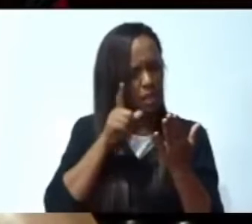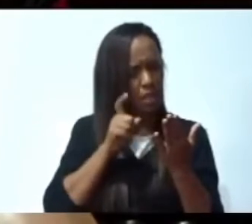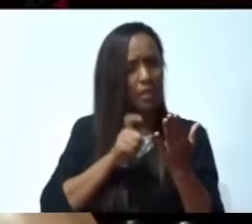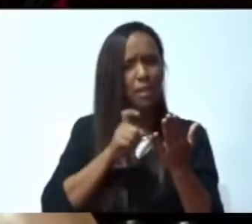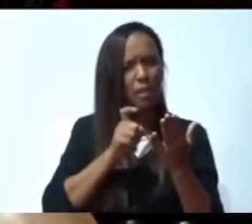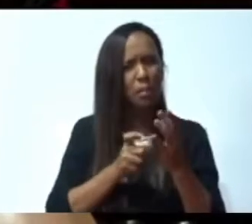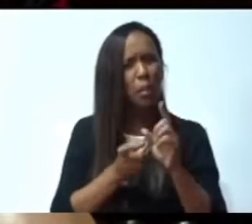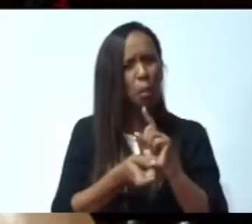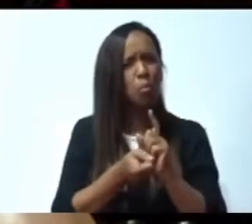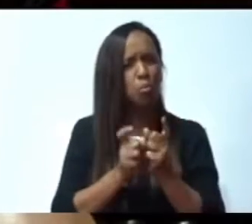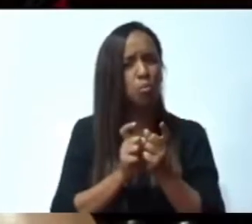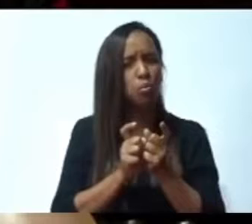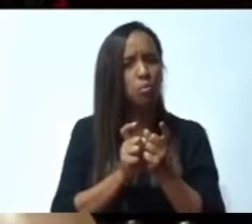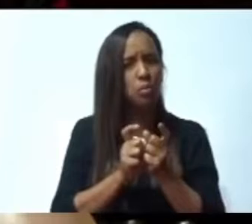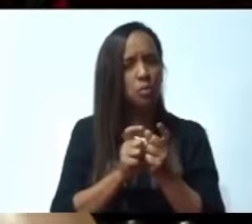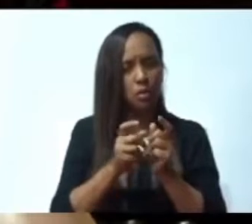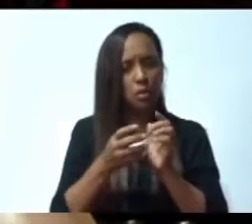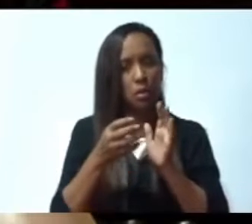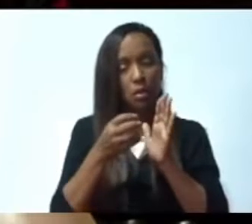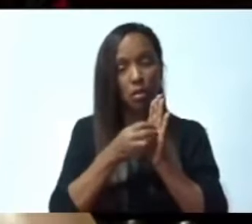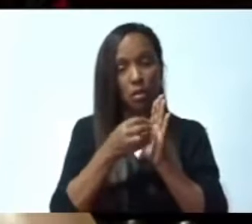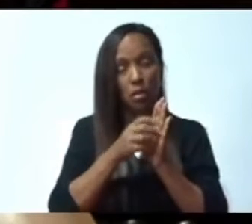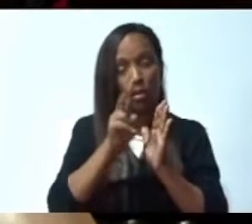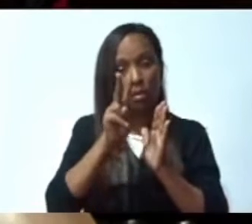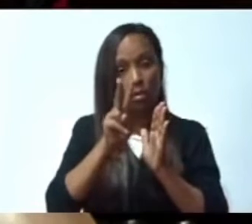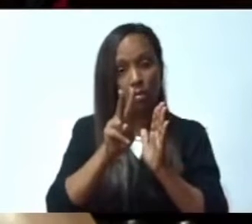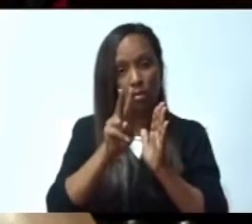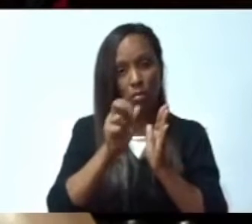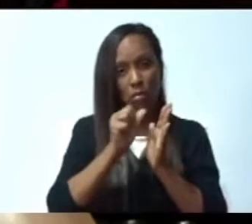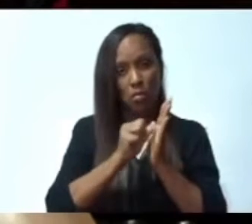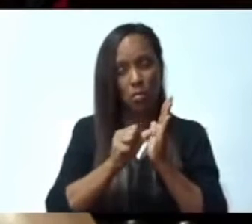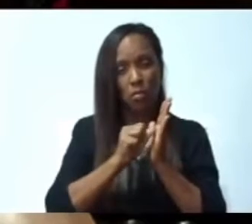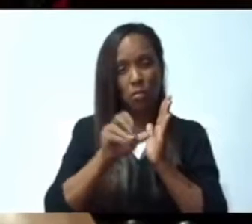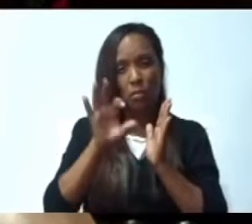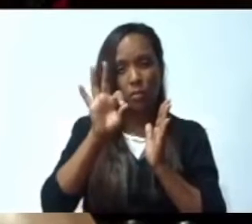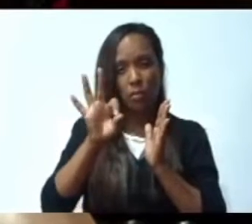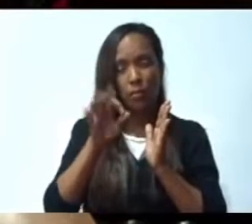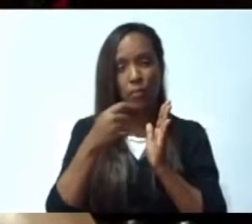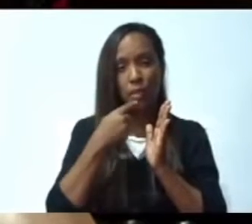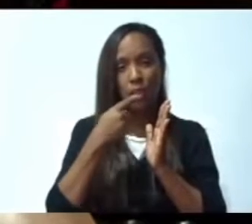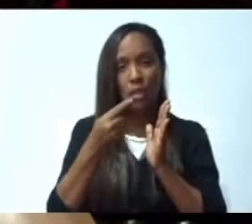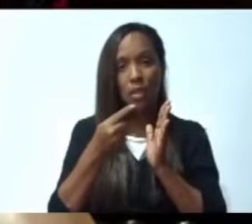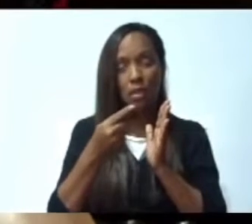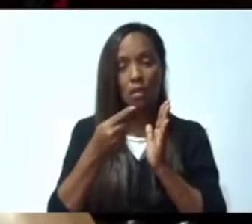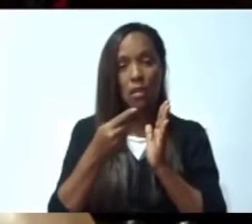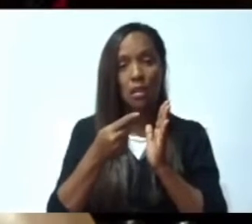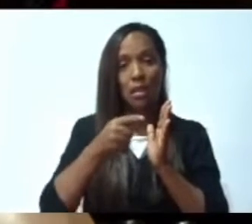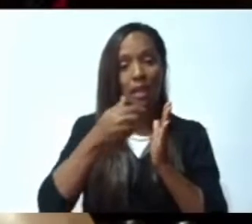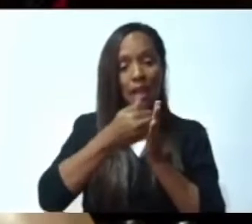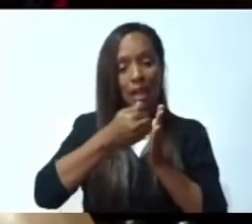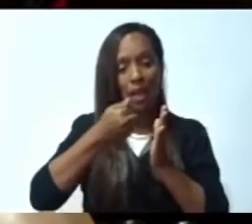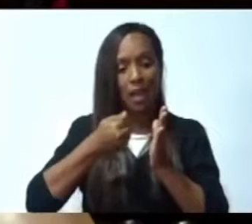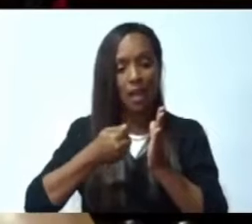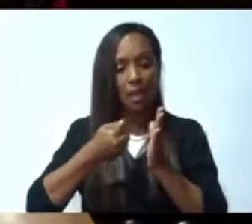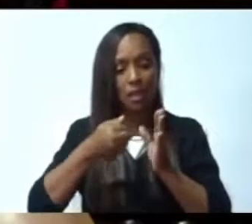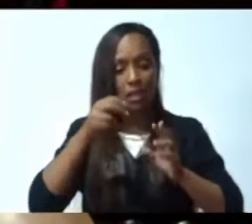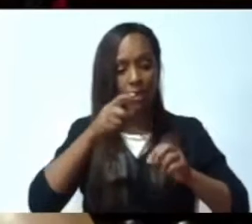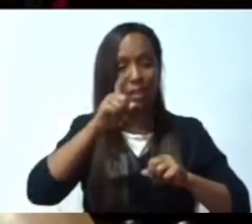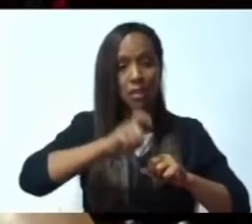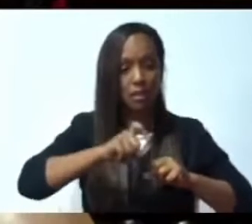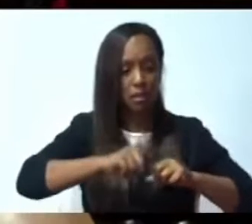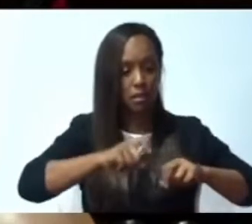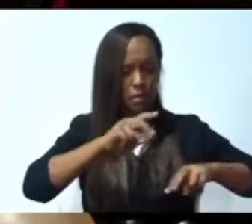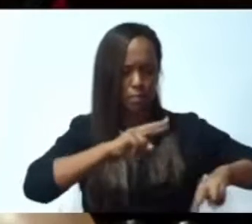que en el párrafo 2 del artículo 9, donde se habla sobre la verificación y el mantenimiento de la calidad, dice que